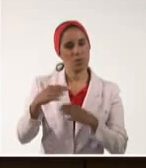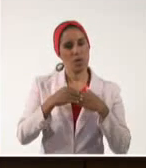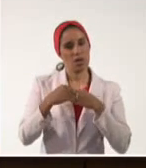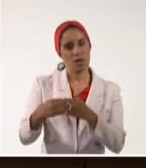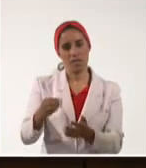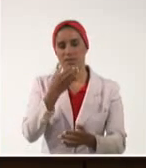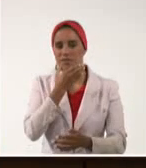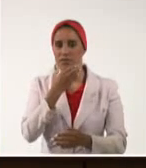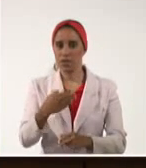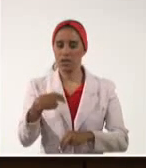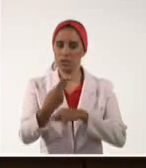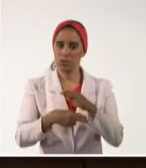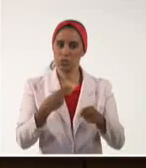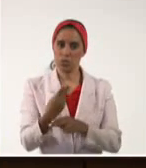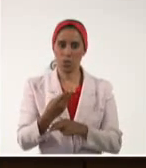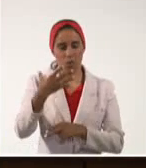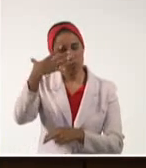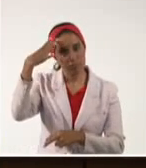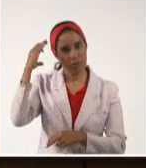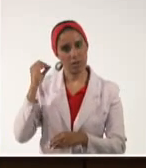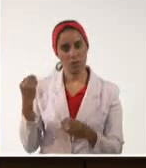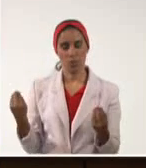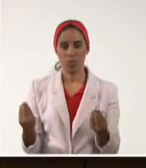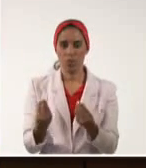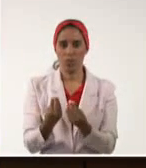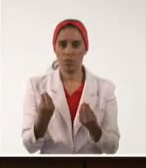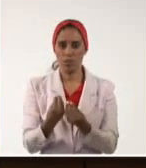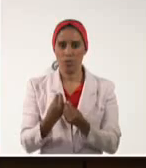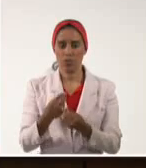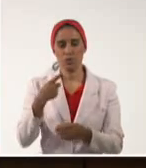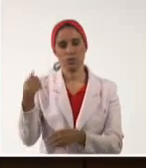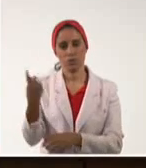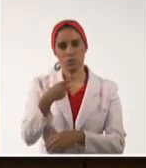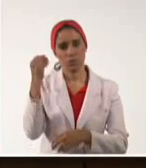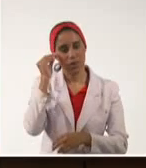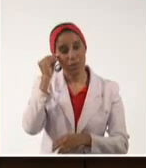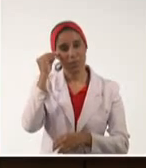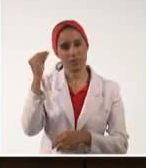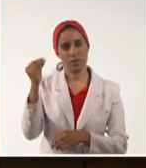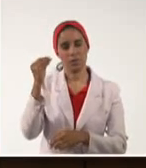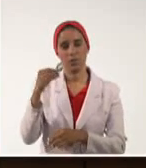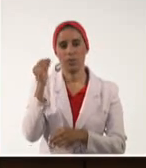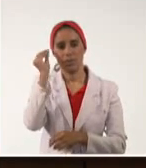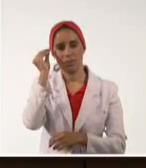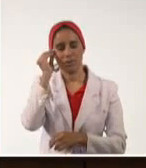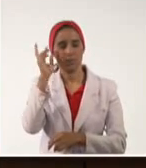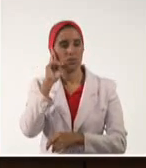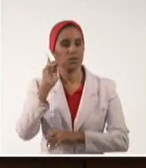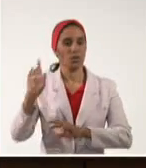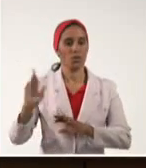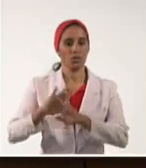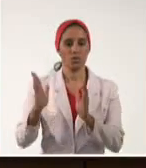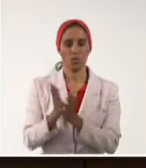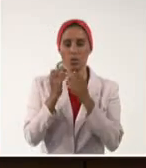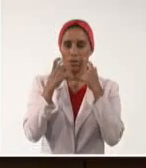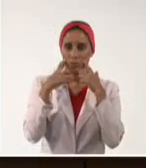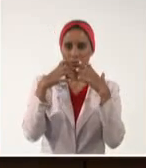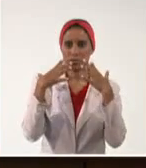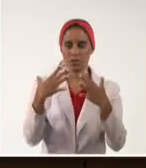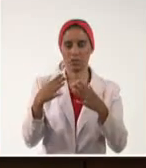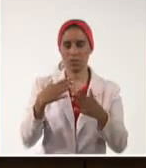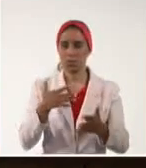del general de ejército Raúl Castro Ruz, aprendimos la importancia de la corrección oportuna ante